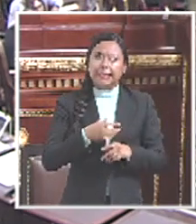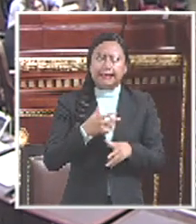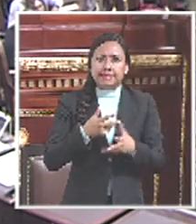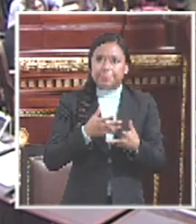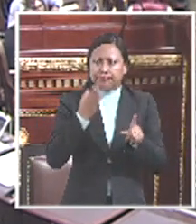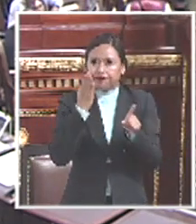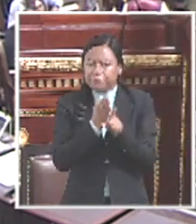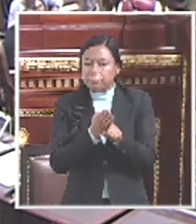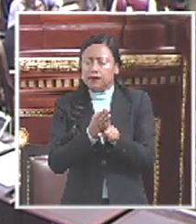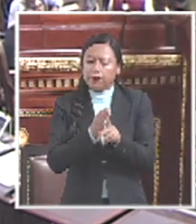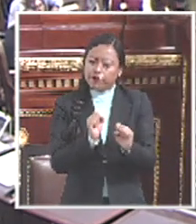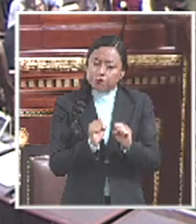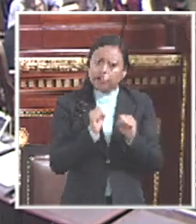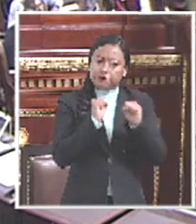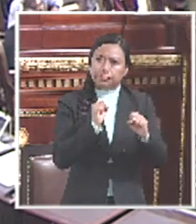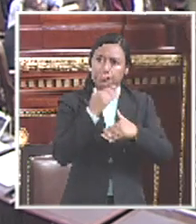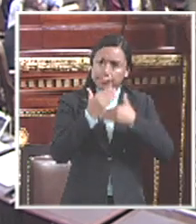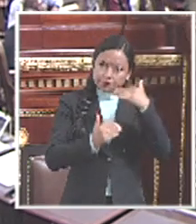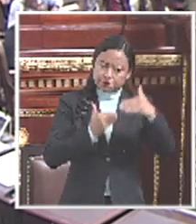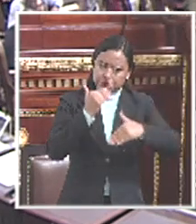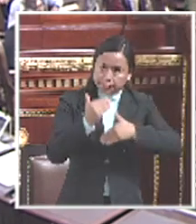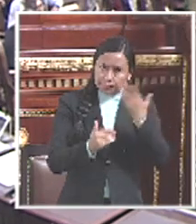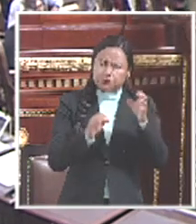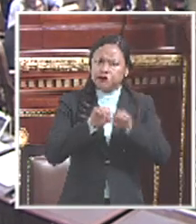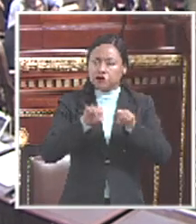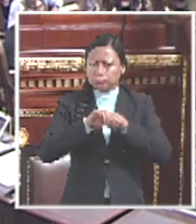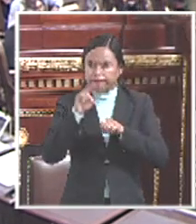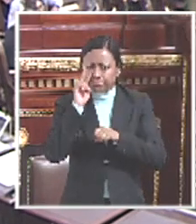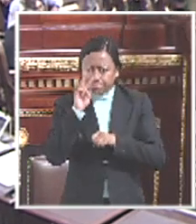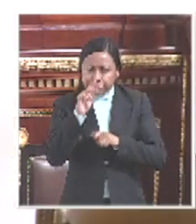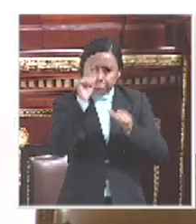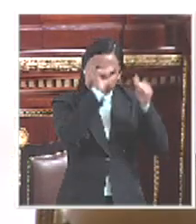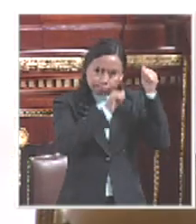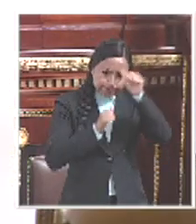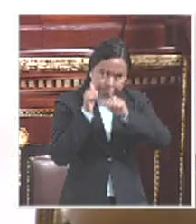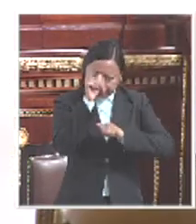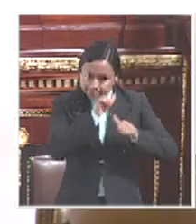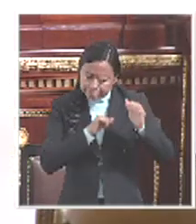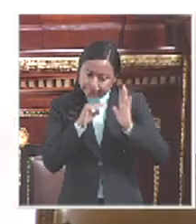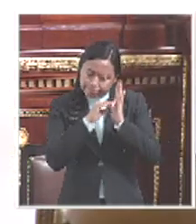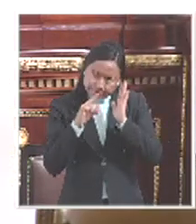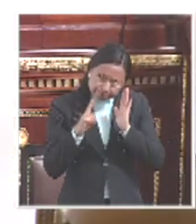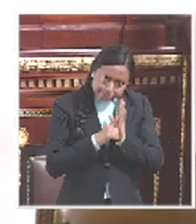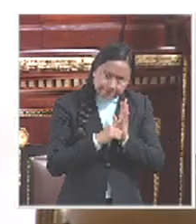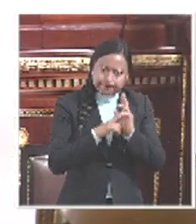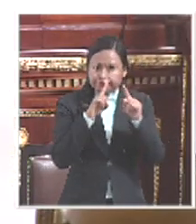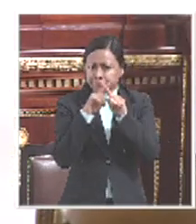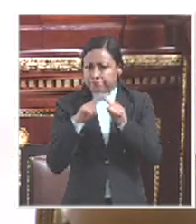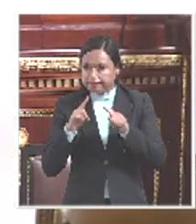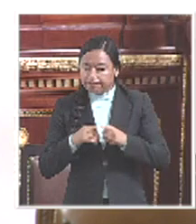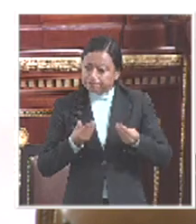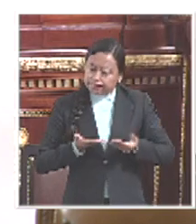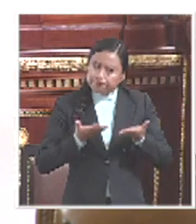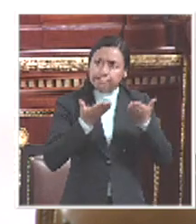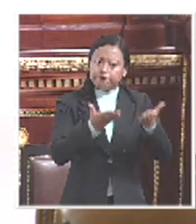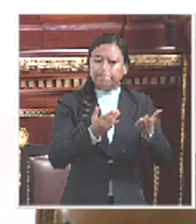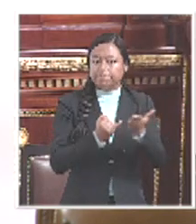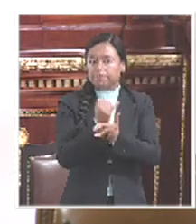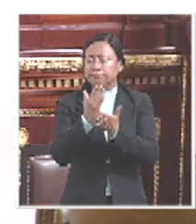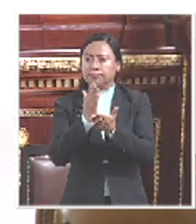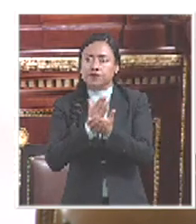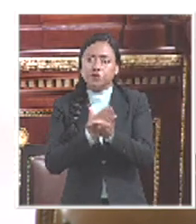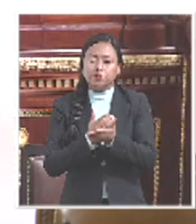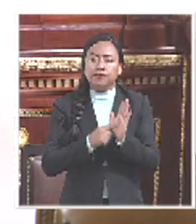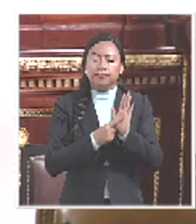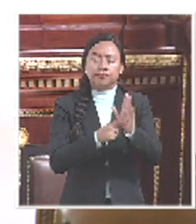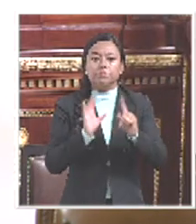el procedimiento mediante una observación analítica y metódica que aporte elementos de fundamentación al dictamen que presente la